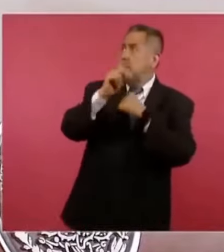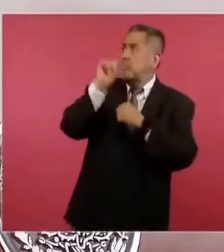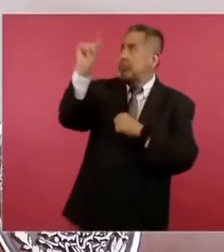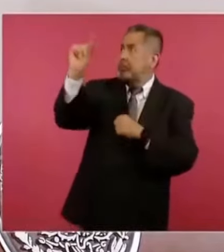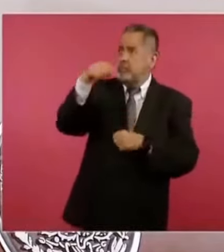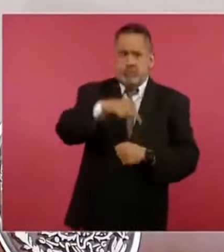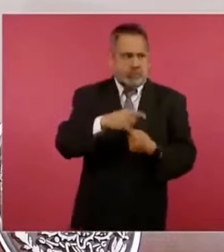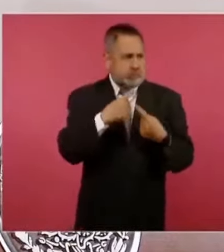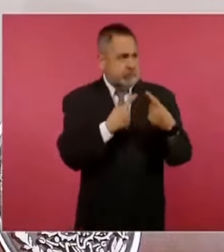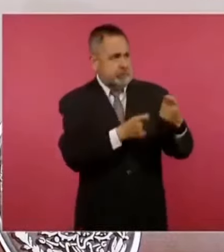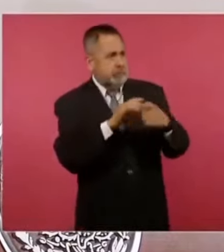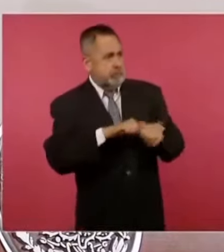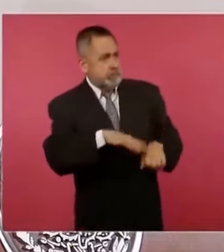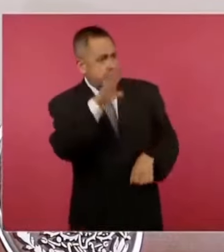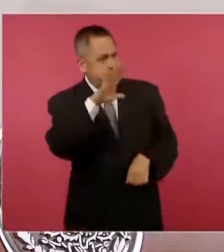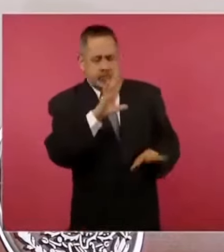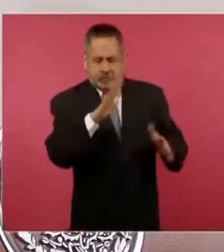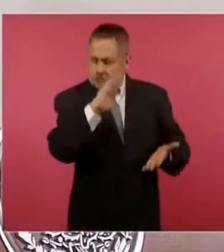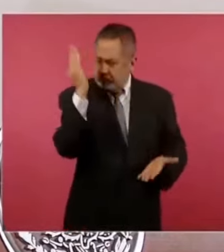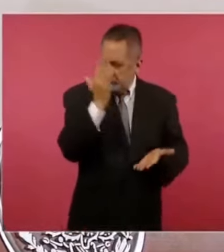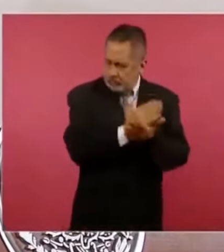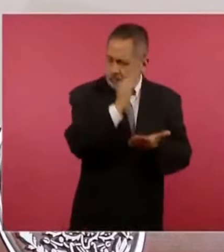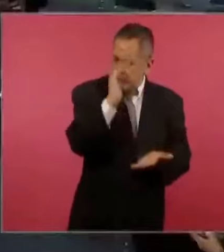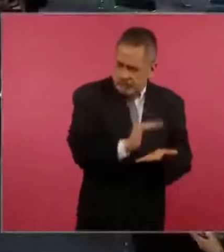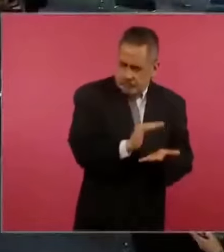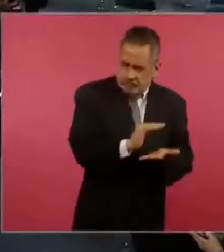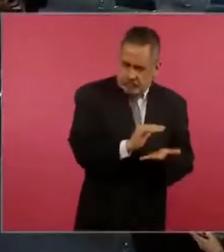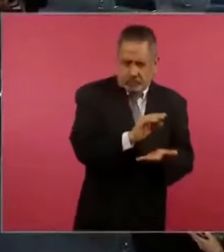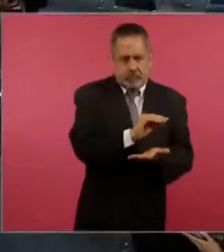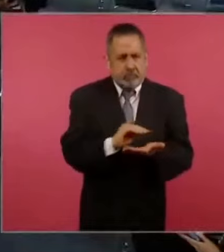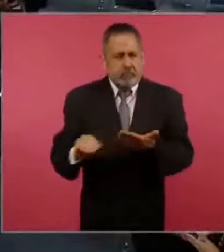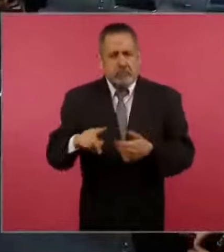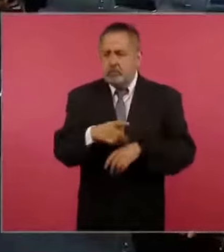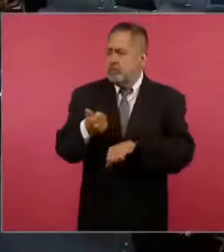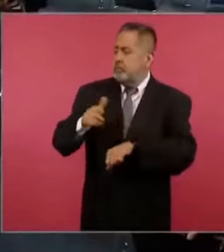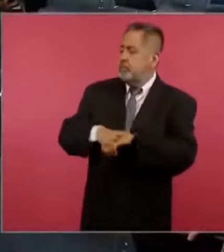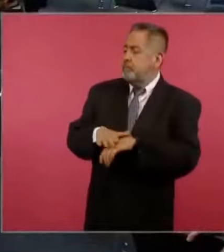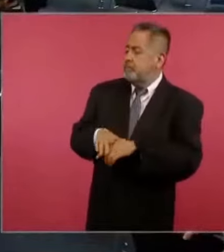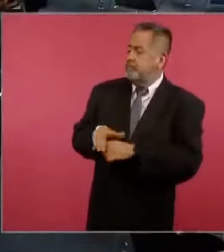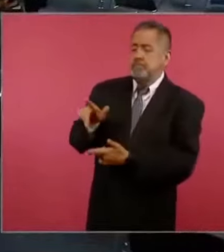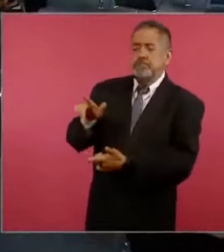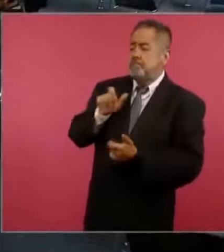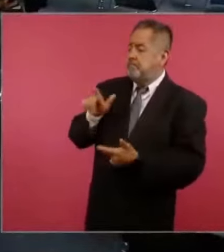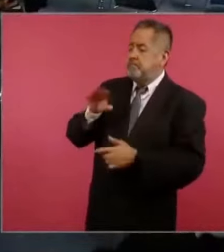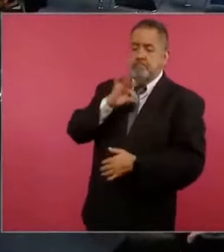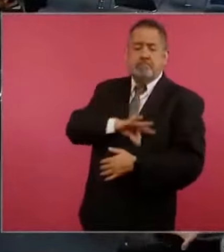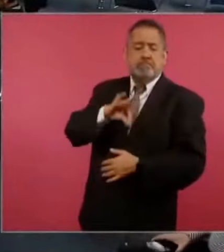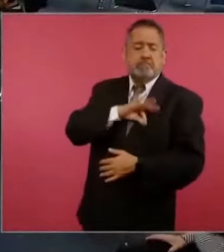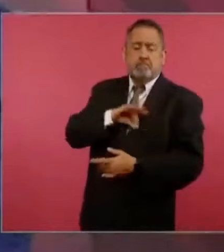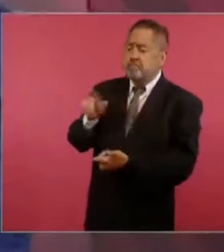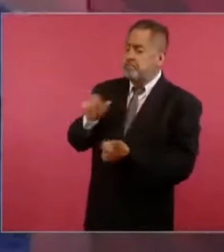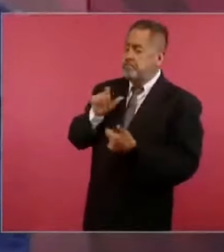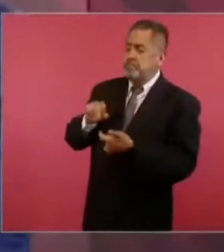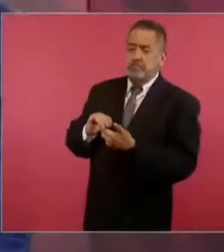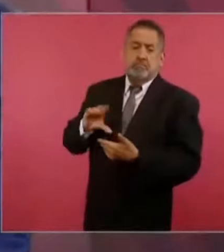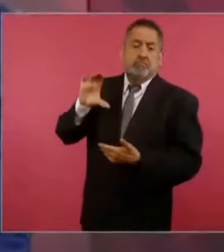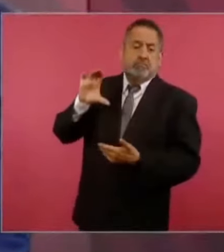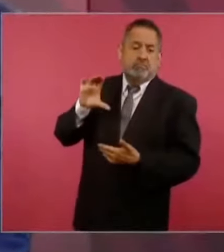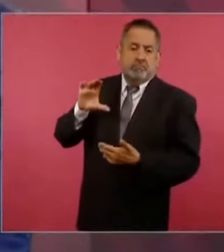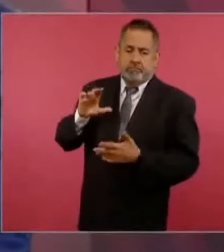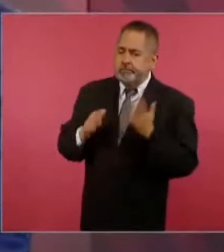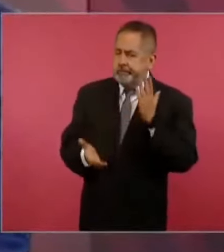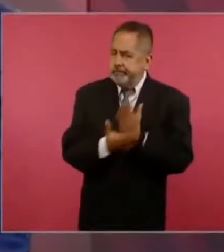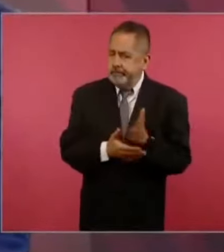países de comisiones por administrar las pensiones de los